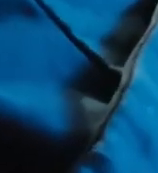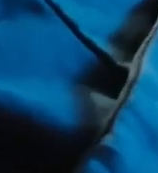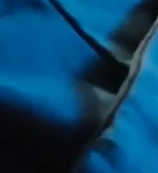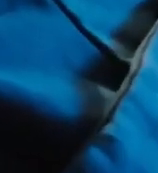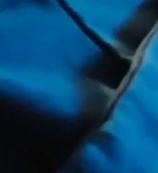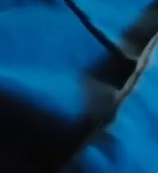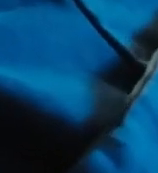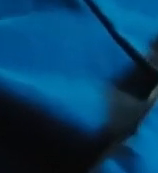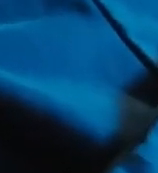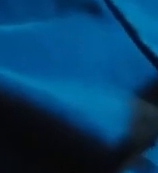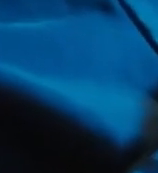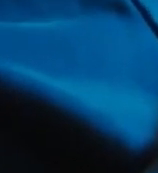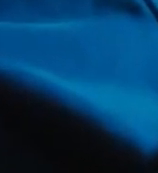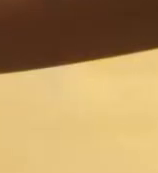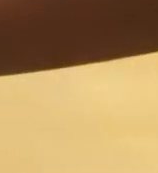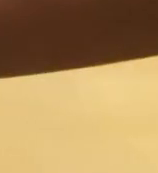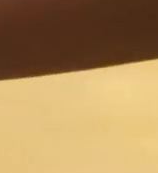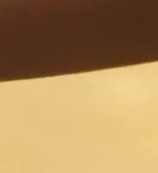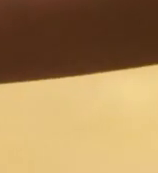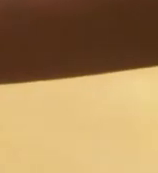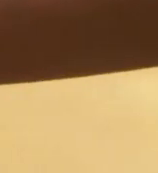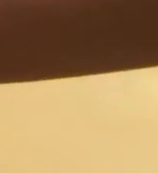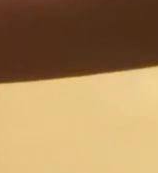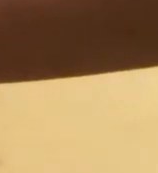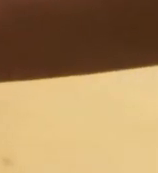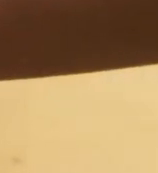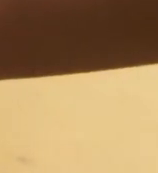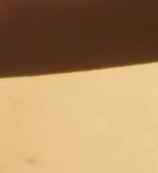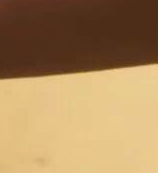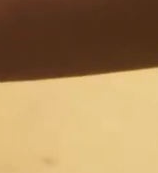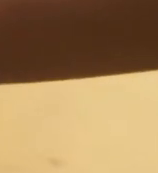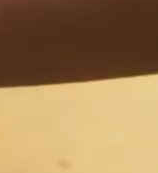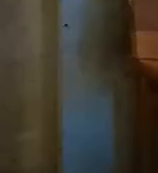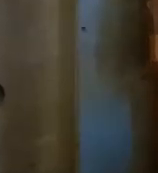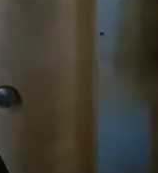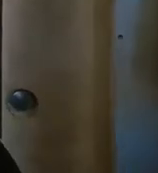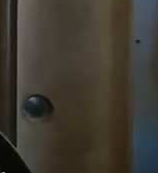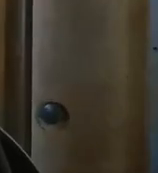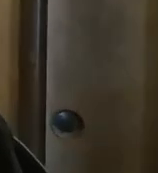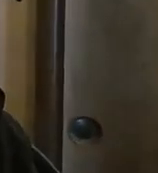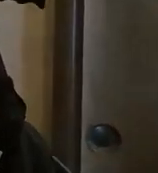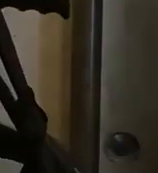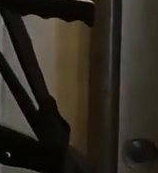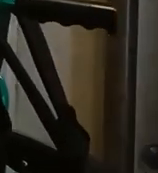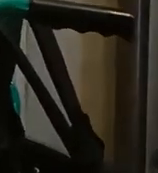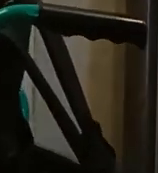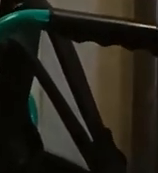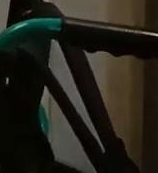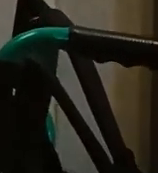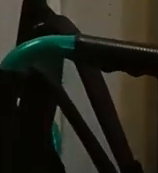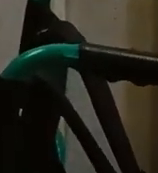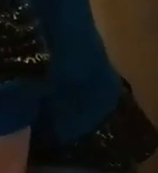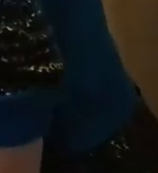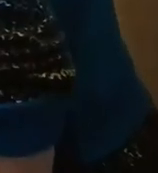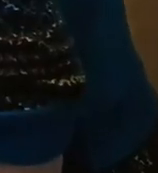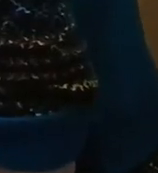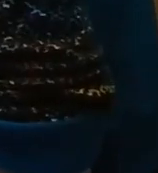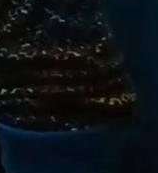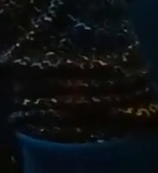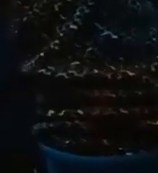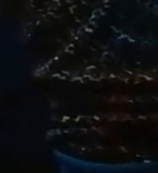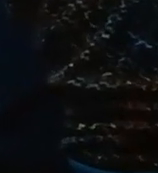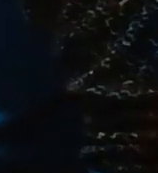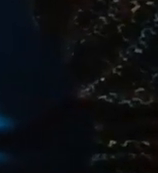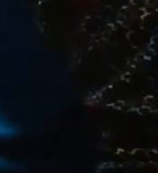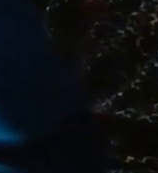recorrido que no tiene punto de llegada es un proceso de permanente evaluación colaborativa de la experiencia de las personas que nos visitan nuestro